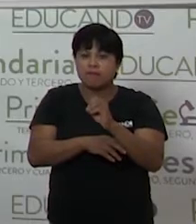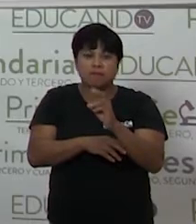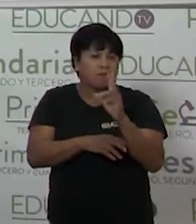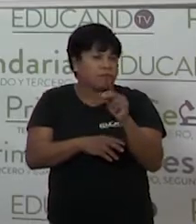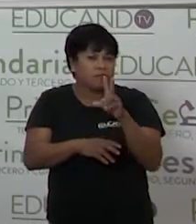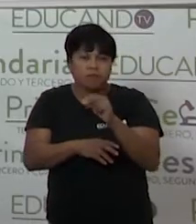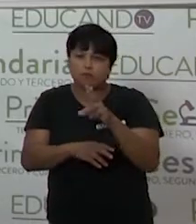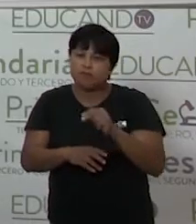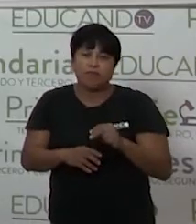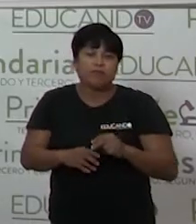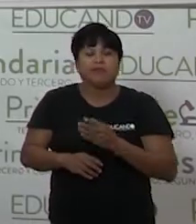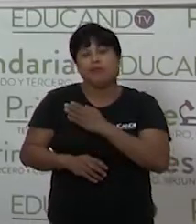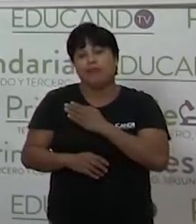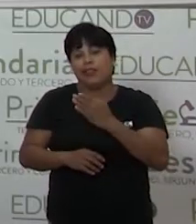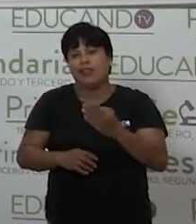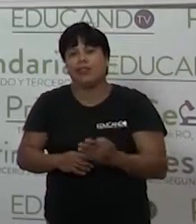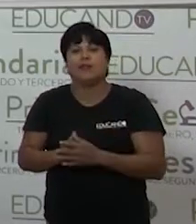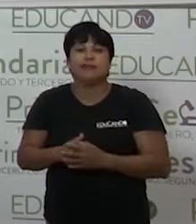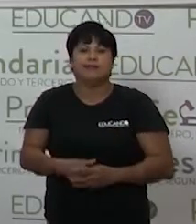no bueno